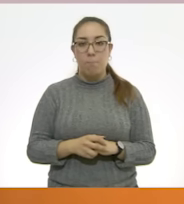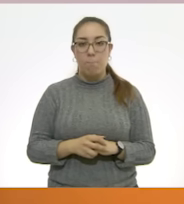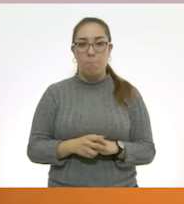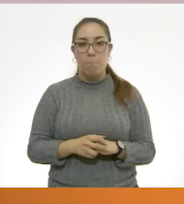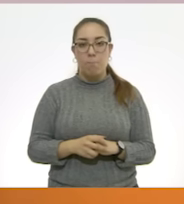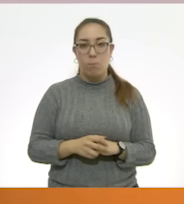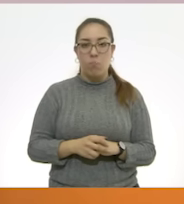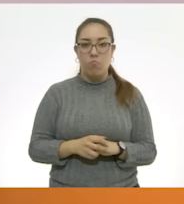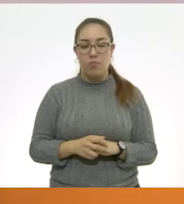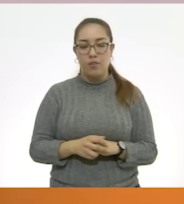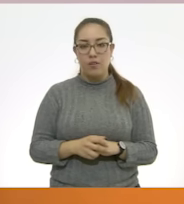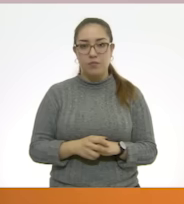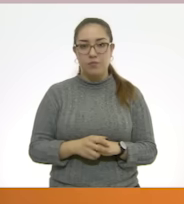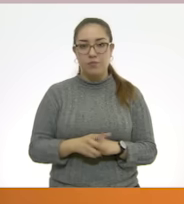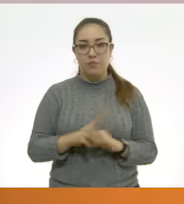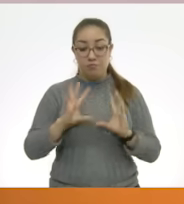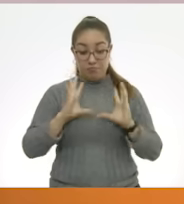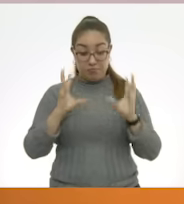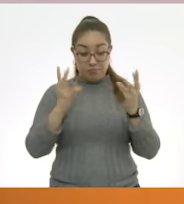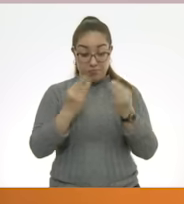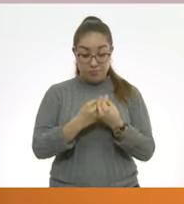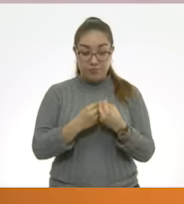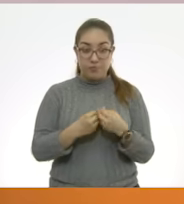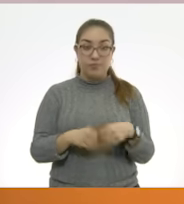que tengo 6. 9 por 4,